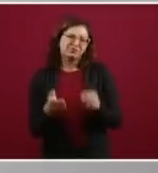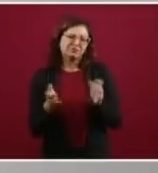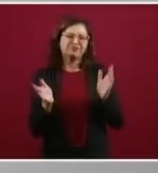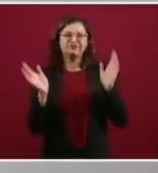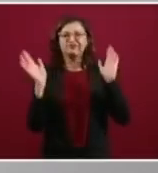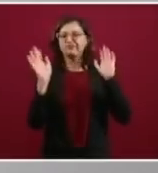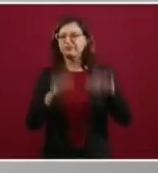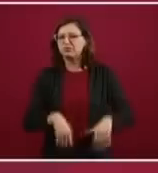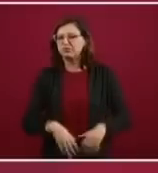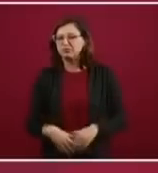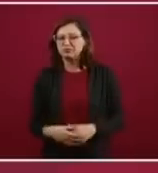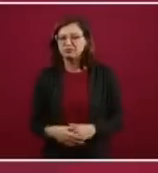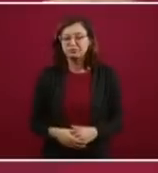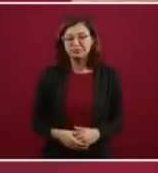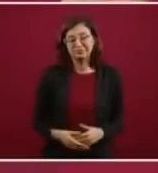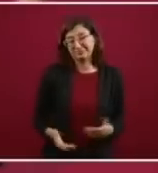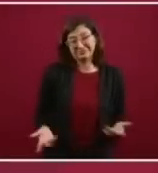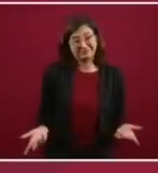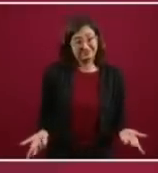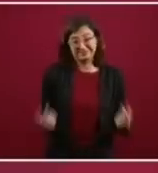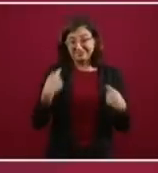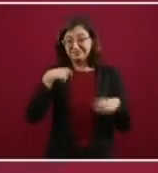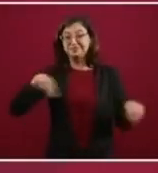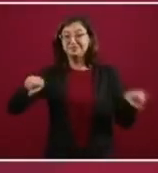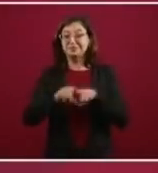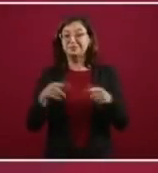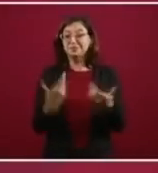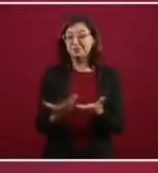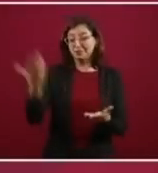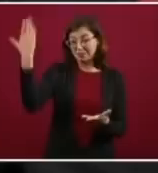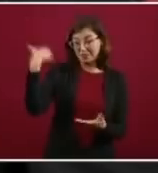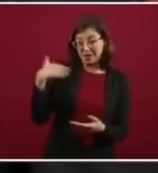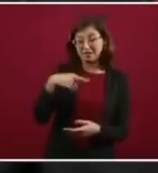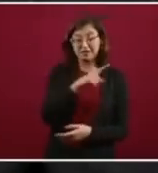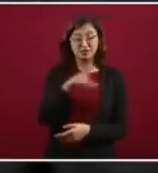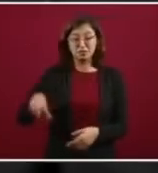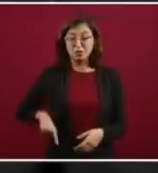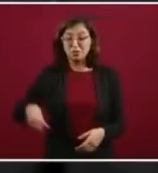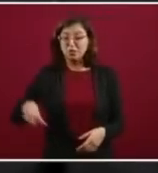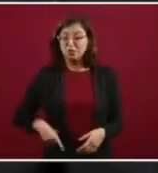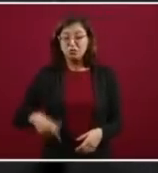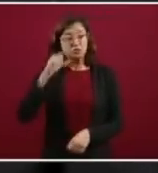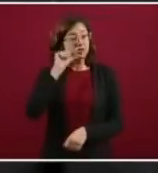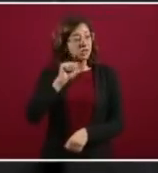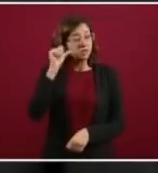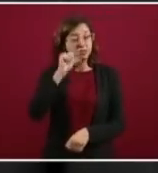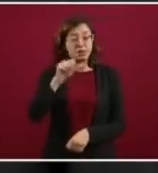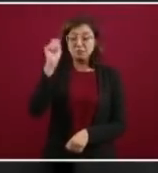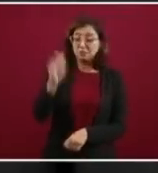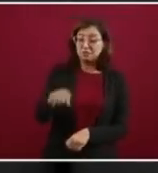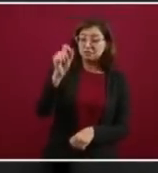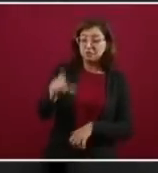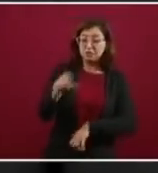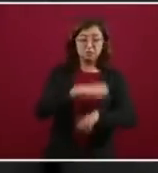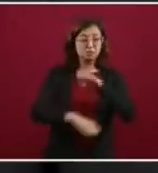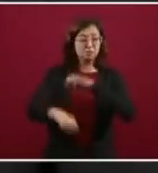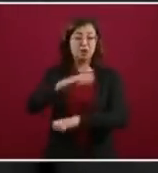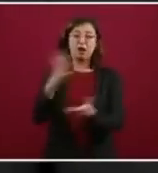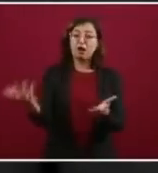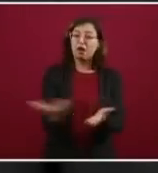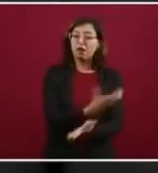¿Que no habían en los pasados gobiernos empresas predilectas que ganaban siempre